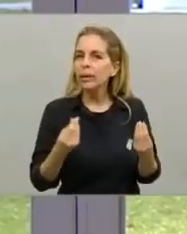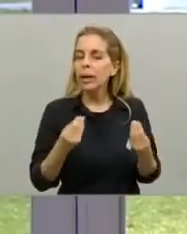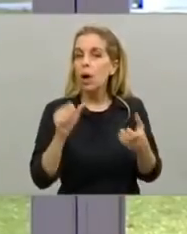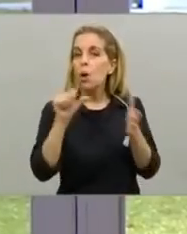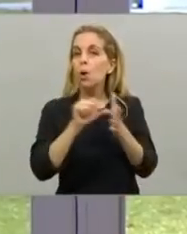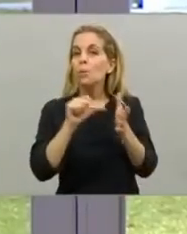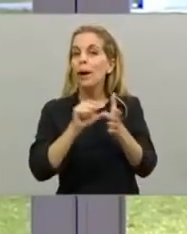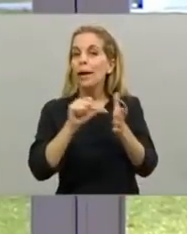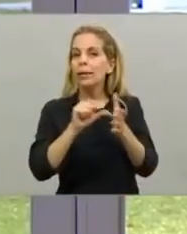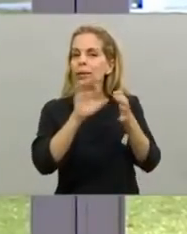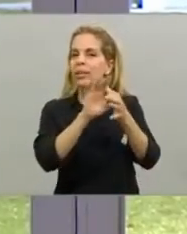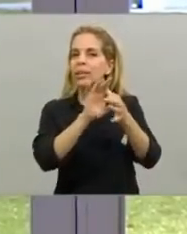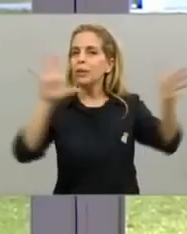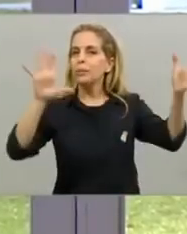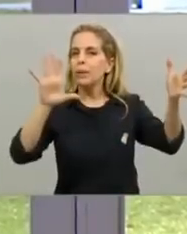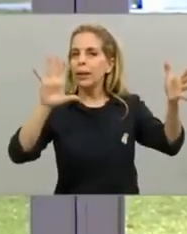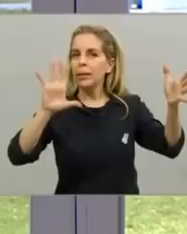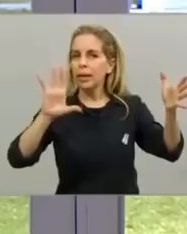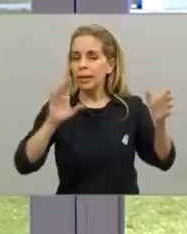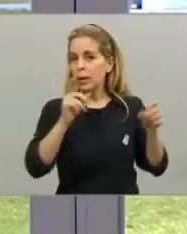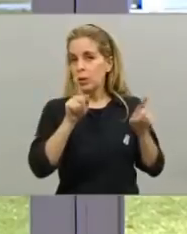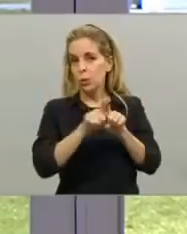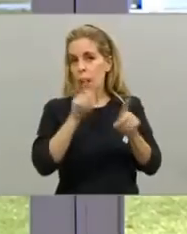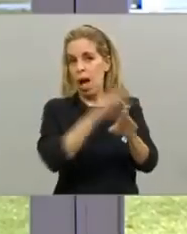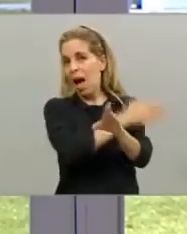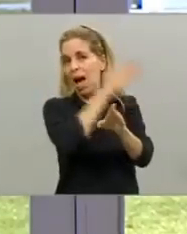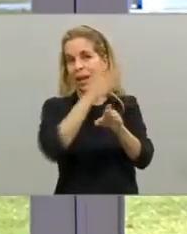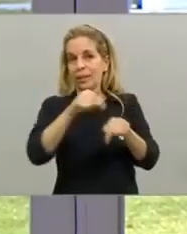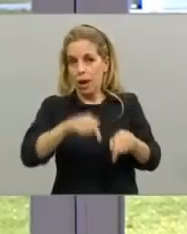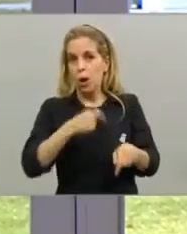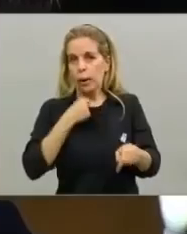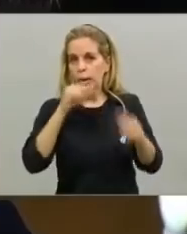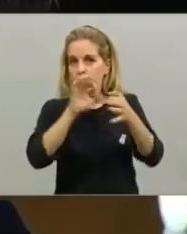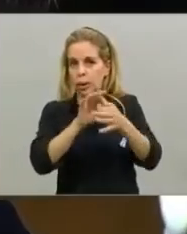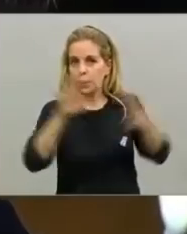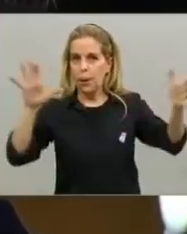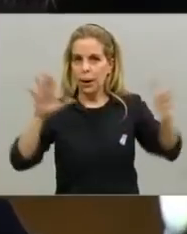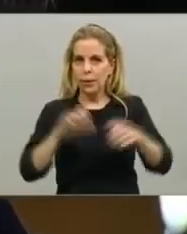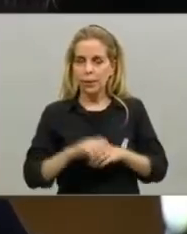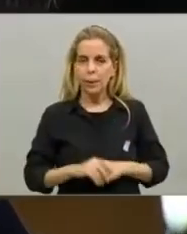país independiente, como hasta el día de hoy pretende ser.